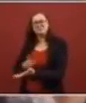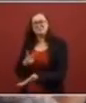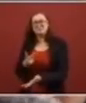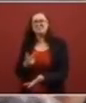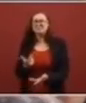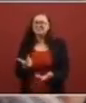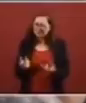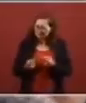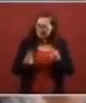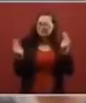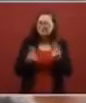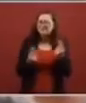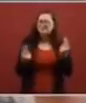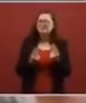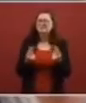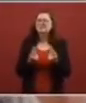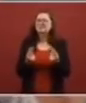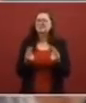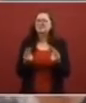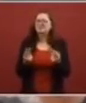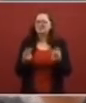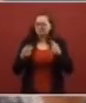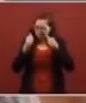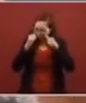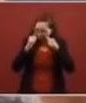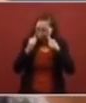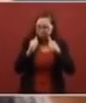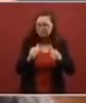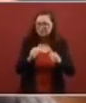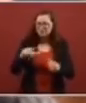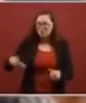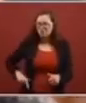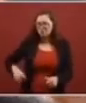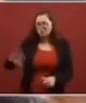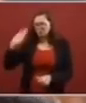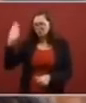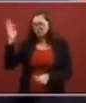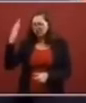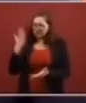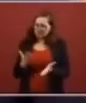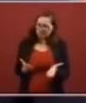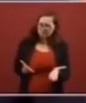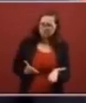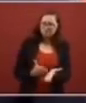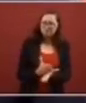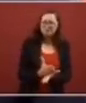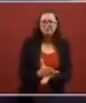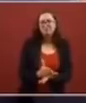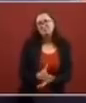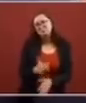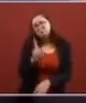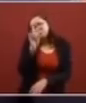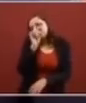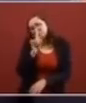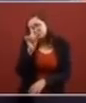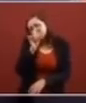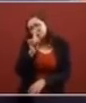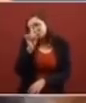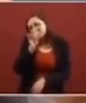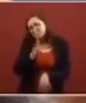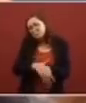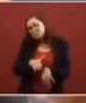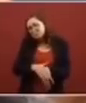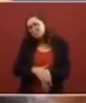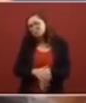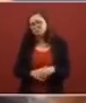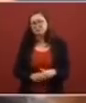es necesario ya una intervención del gobierno federal? Tipo recomendación,